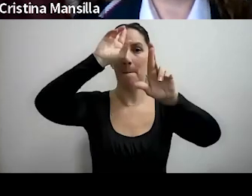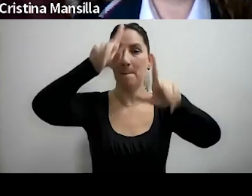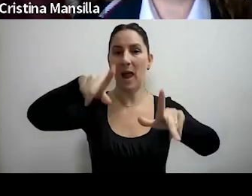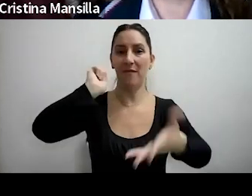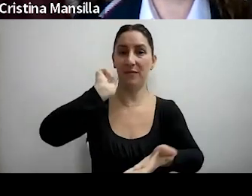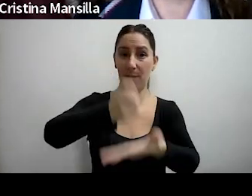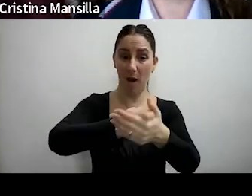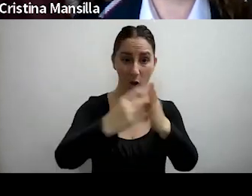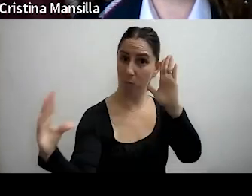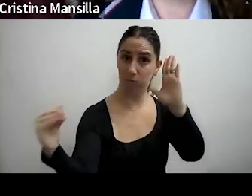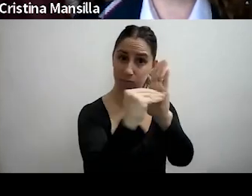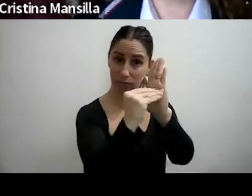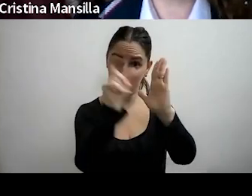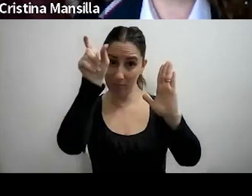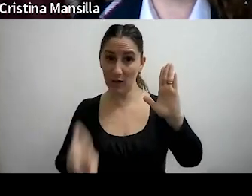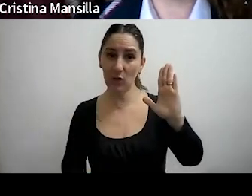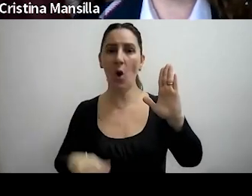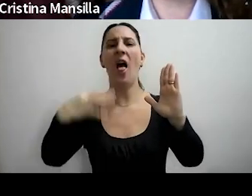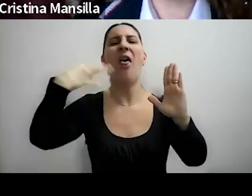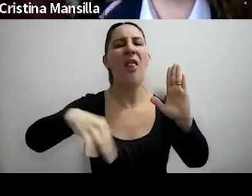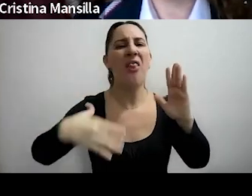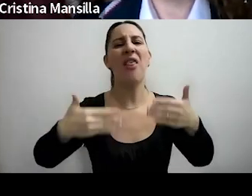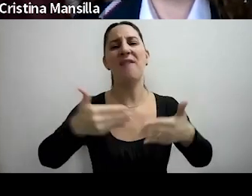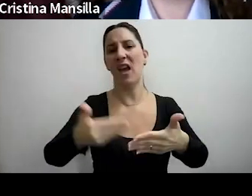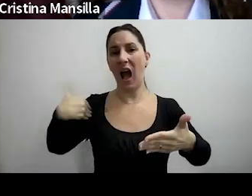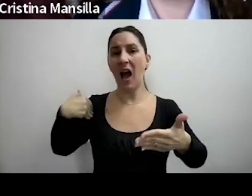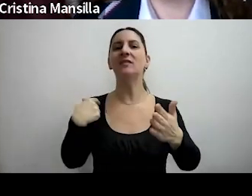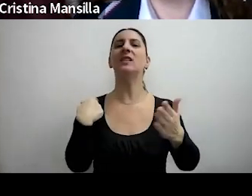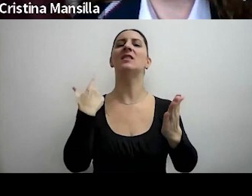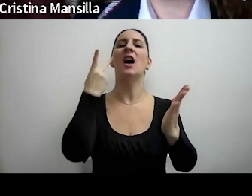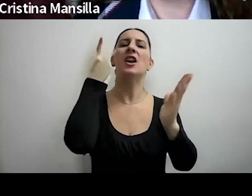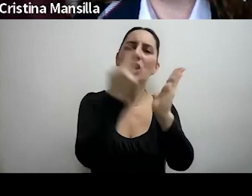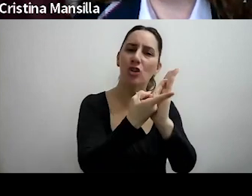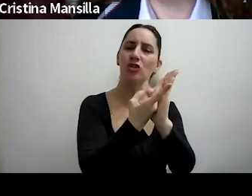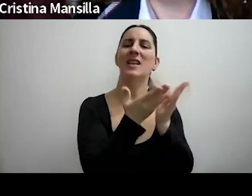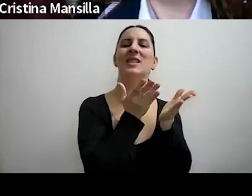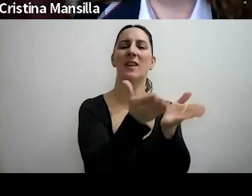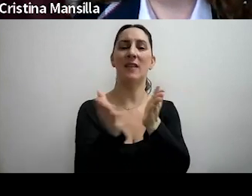pagos debe tener un reconocimiento de los servicios en los términos de la ley